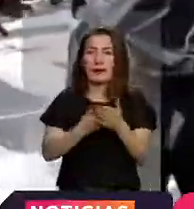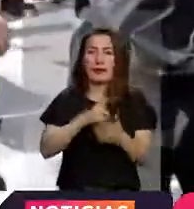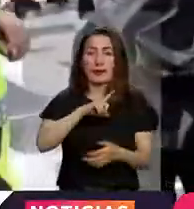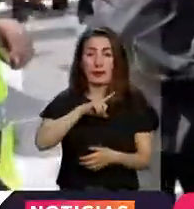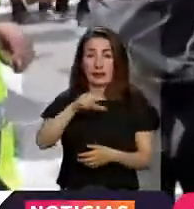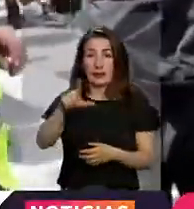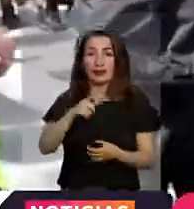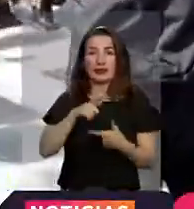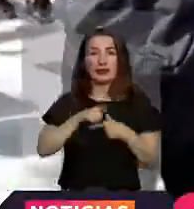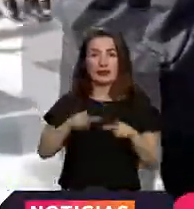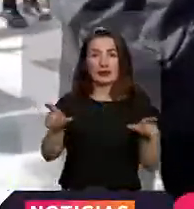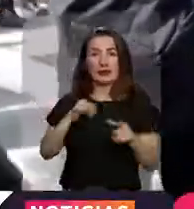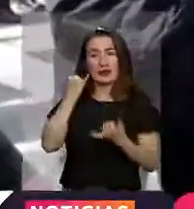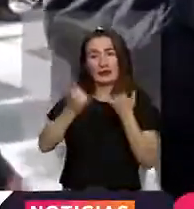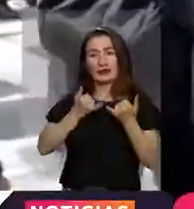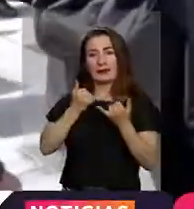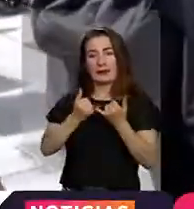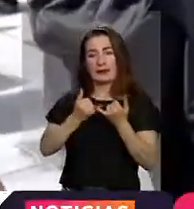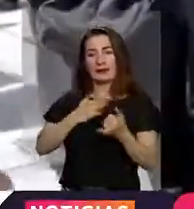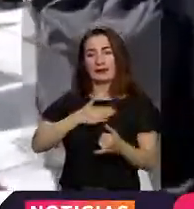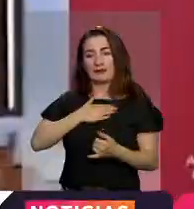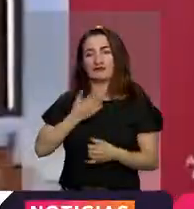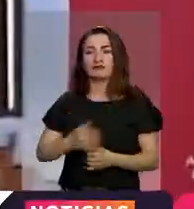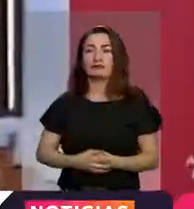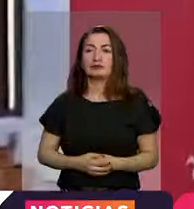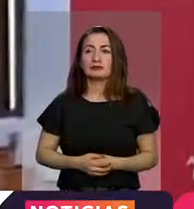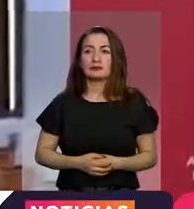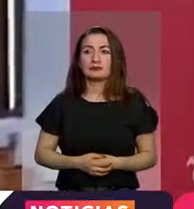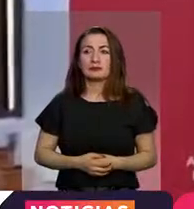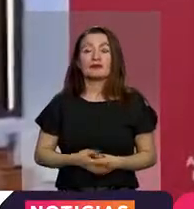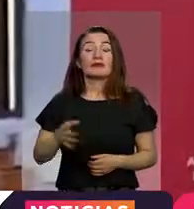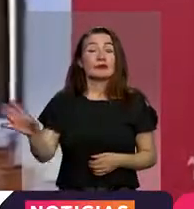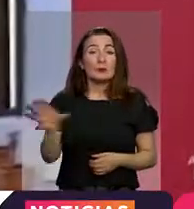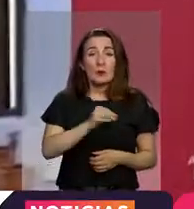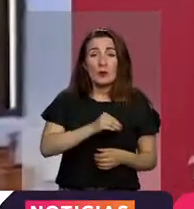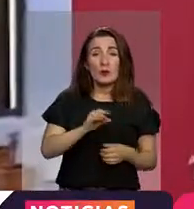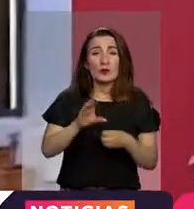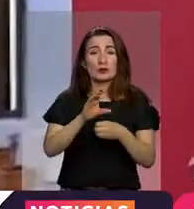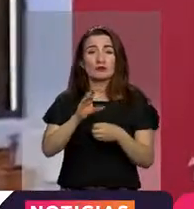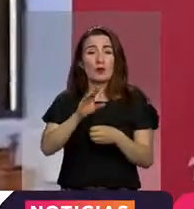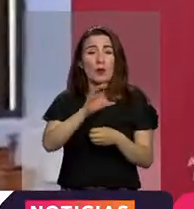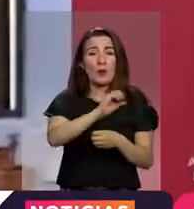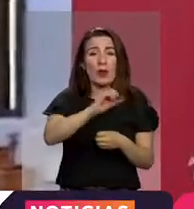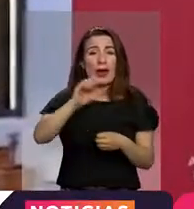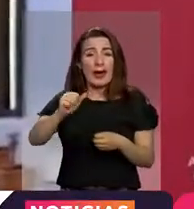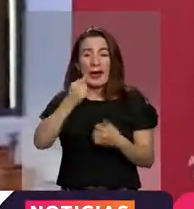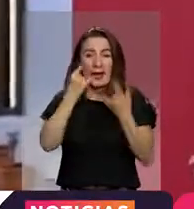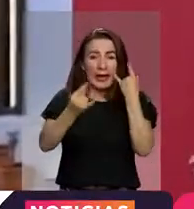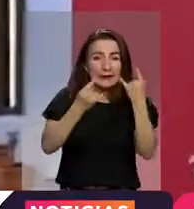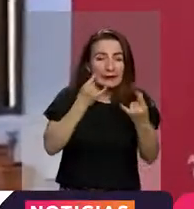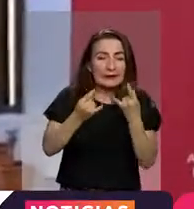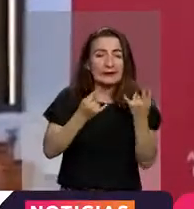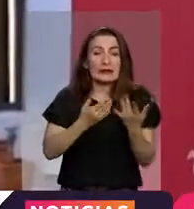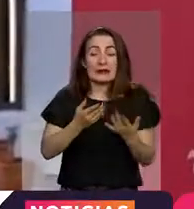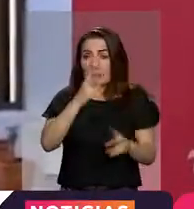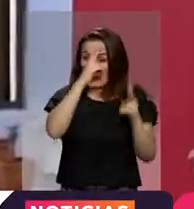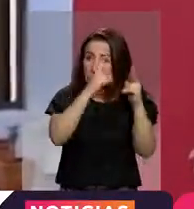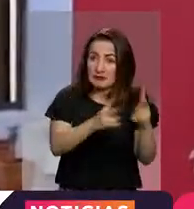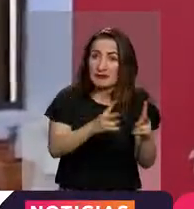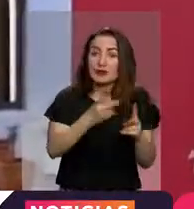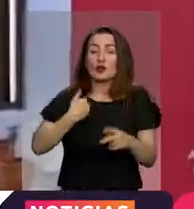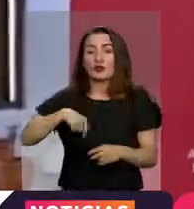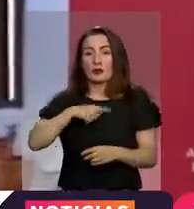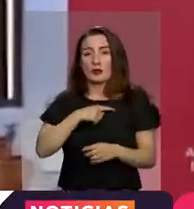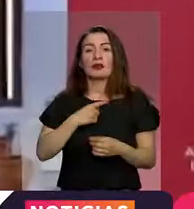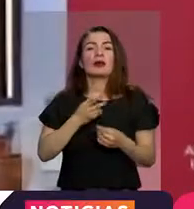libre desarrollo de la identidad y orientación diversa. A todas las y los ciudadanos interesados en la diversidad, el respeto por la